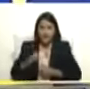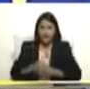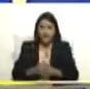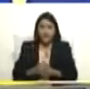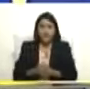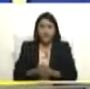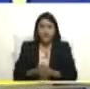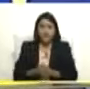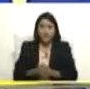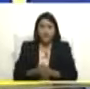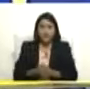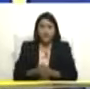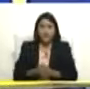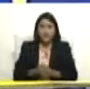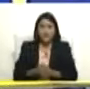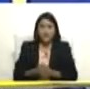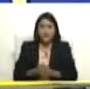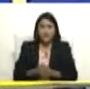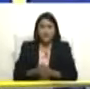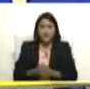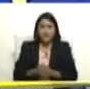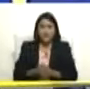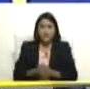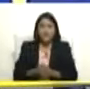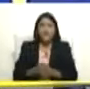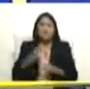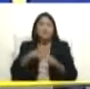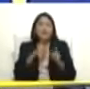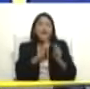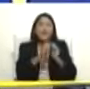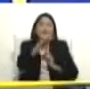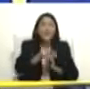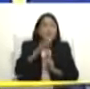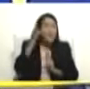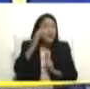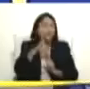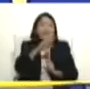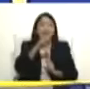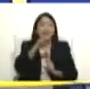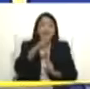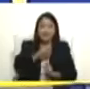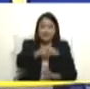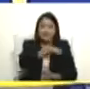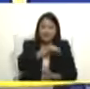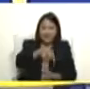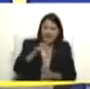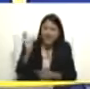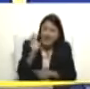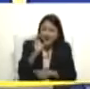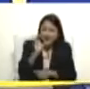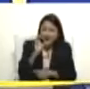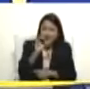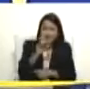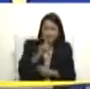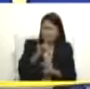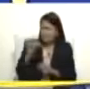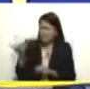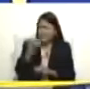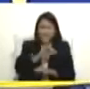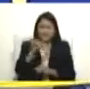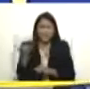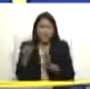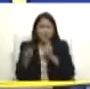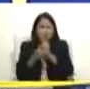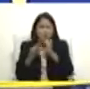Después vi un reportaje de la periodista de CNN en español, en Caracas, y dijo exactamente la frase. La respeto, es una